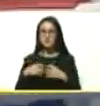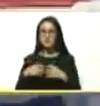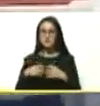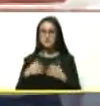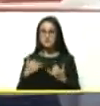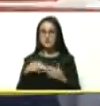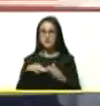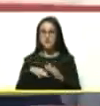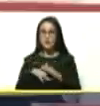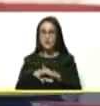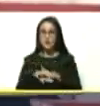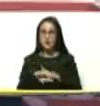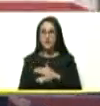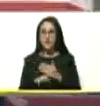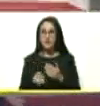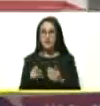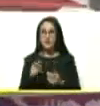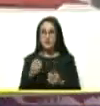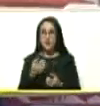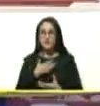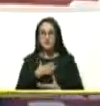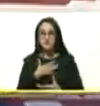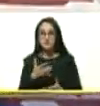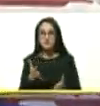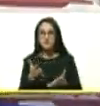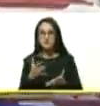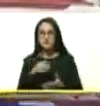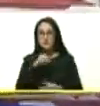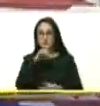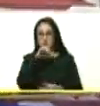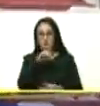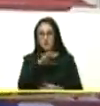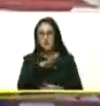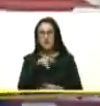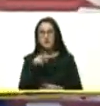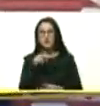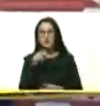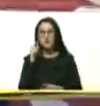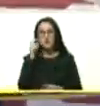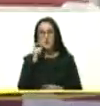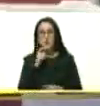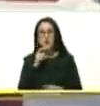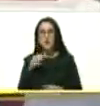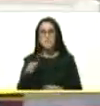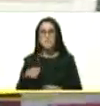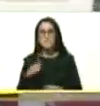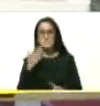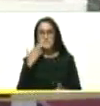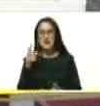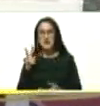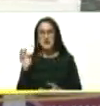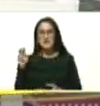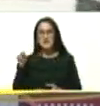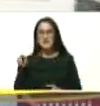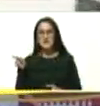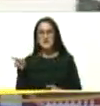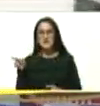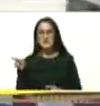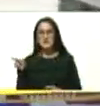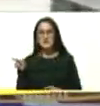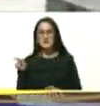teníamos guardada como un tesoro desde el estado Sucre, desde Pejabén. Pejabén, esta